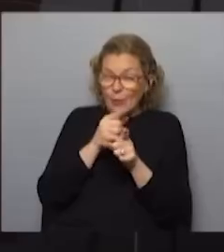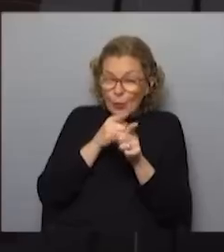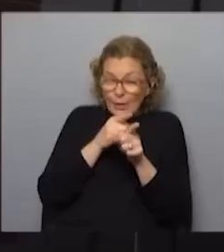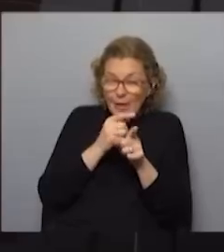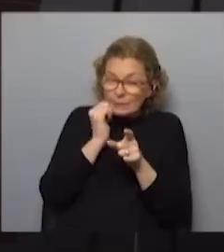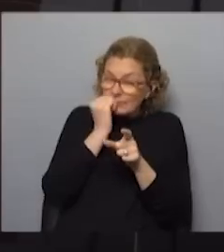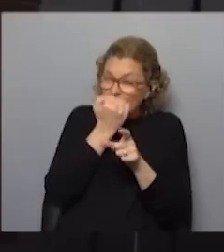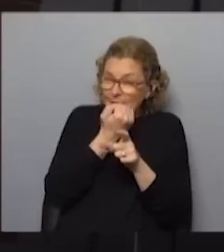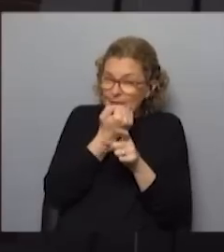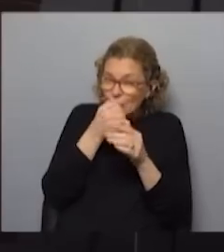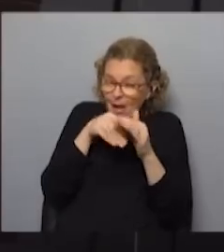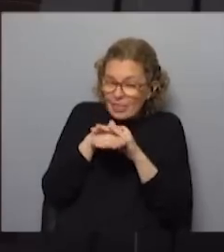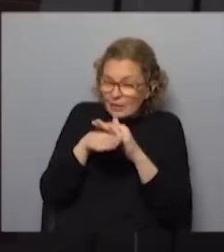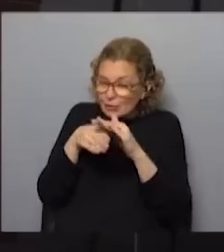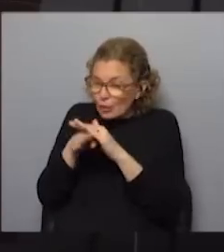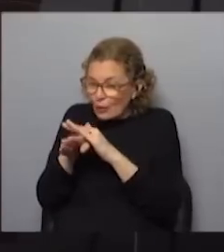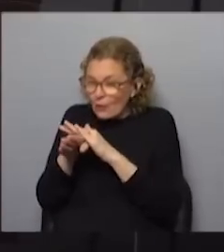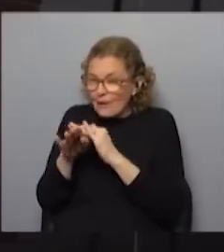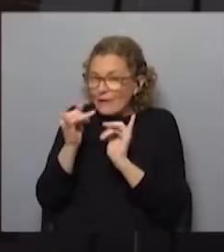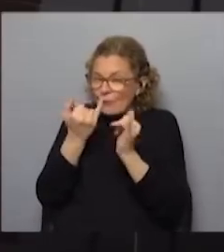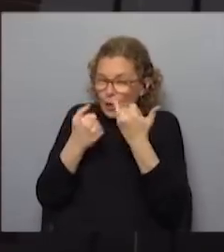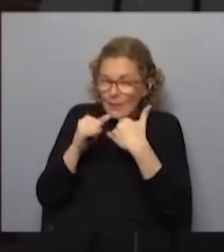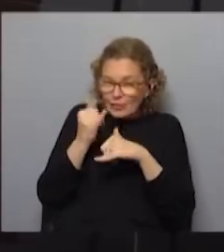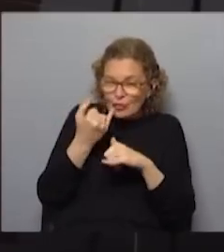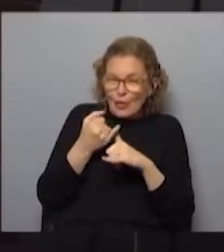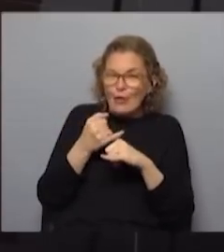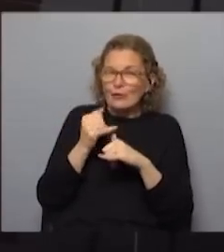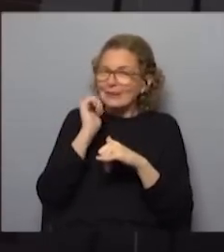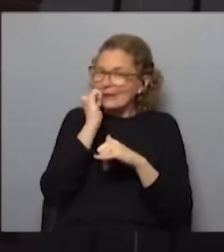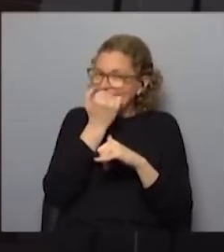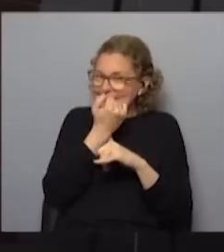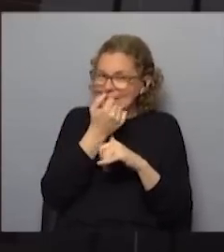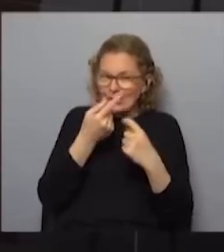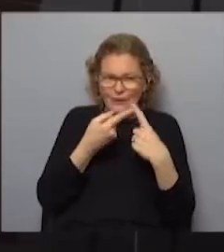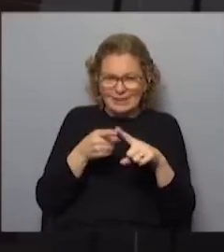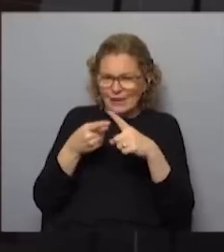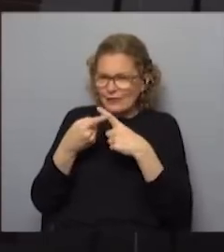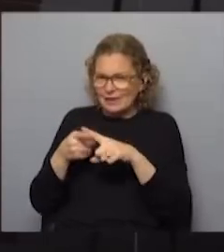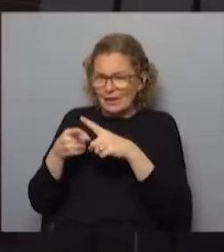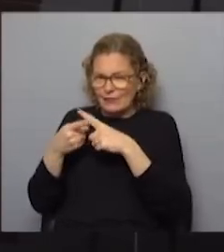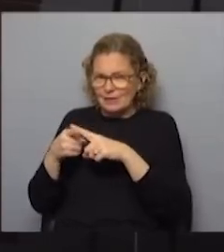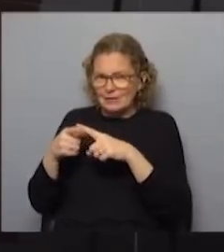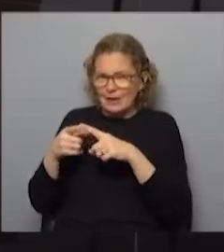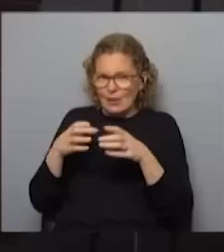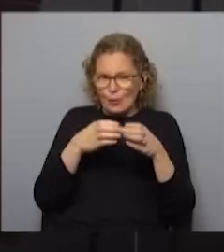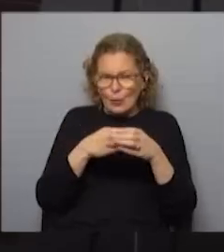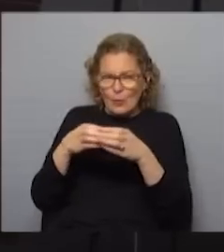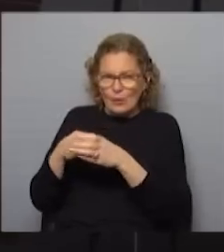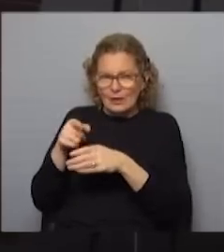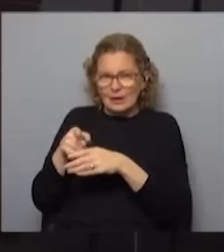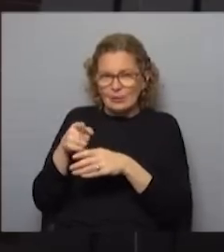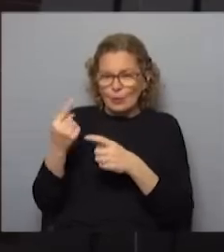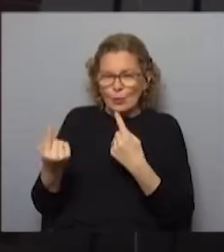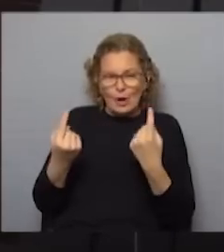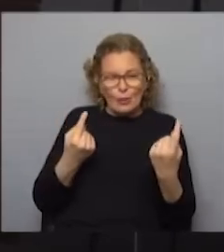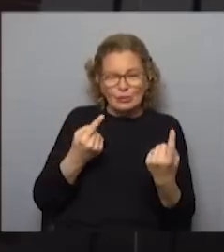espionaje de infiltración de información en torno un montón de ámbitos en los cuales el de